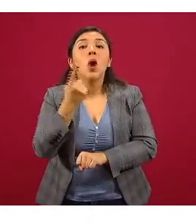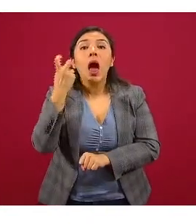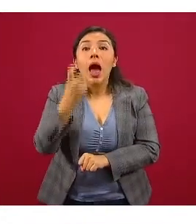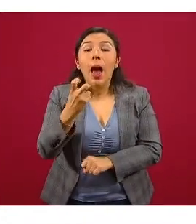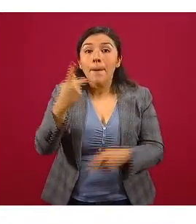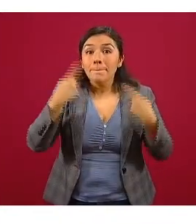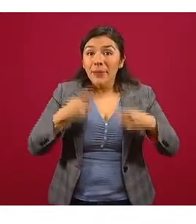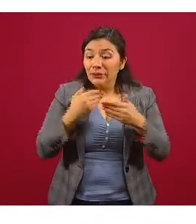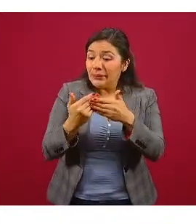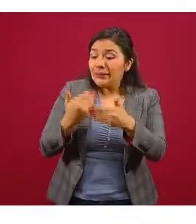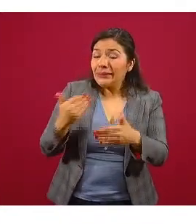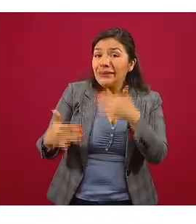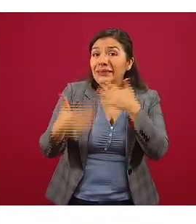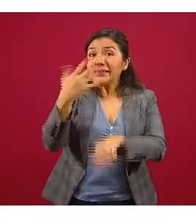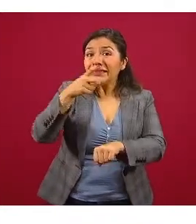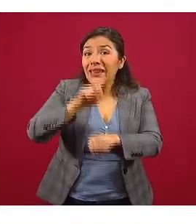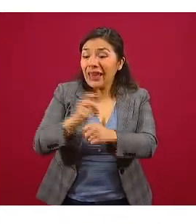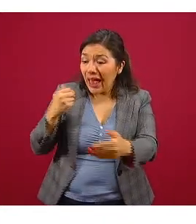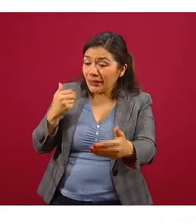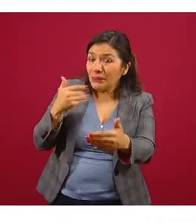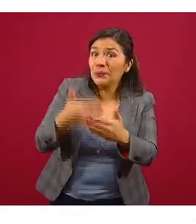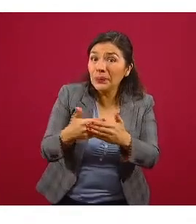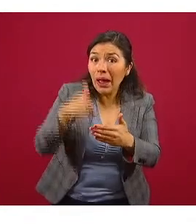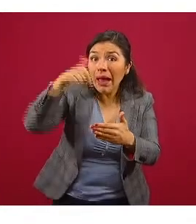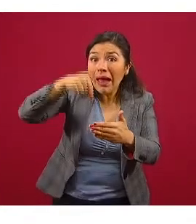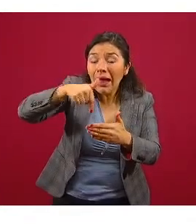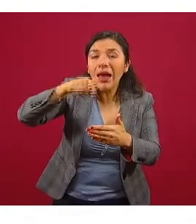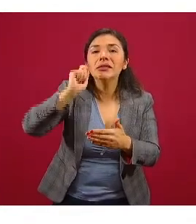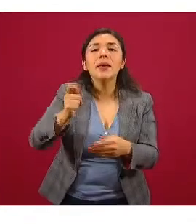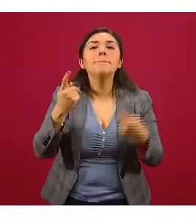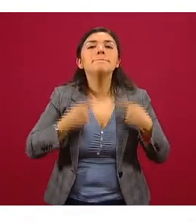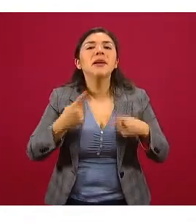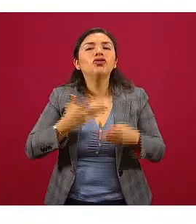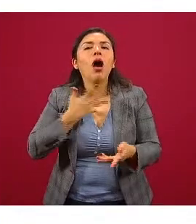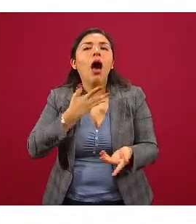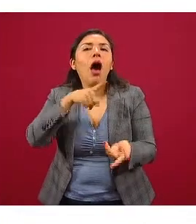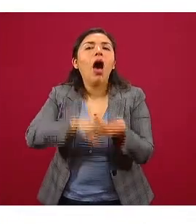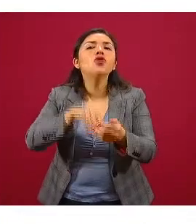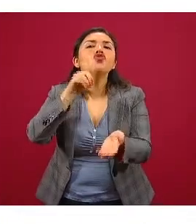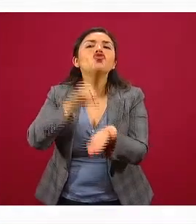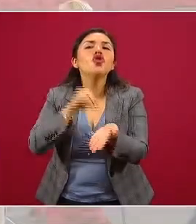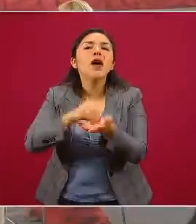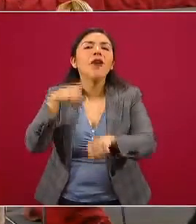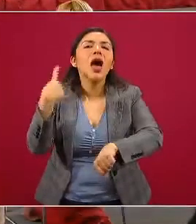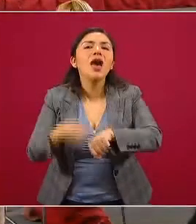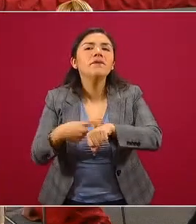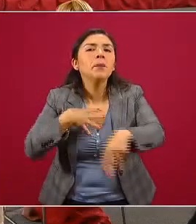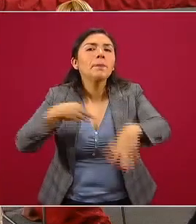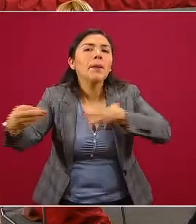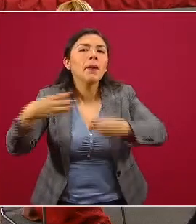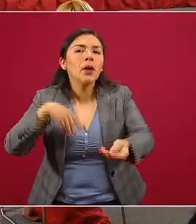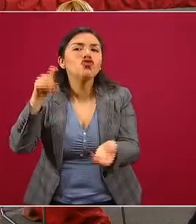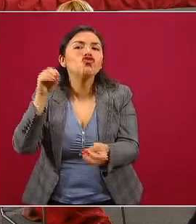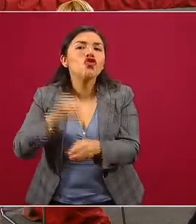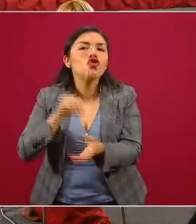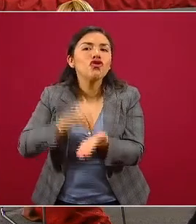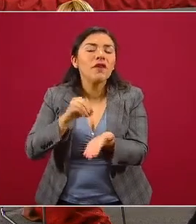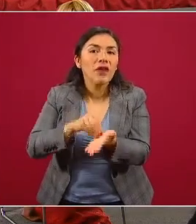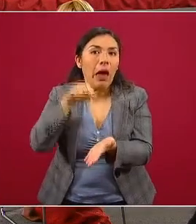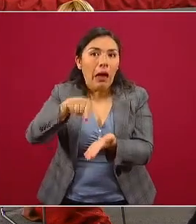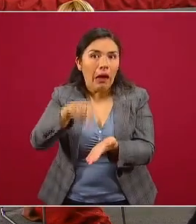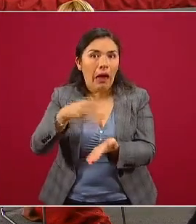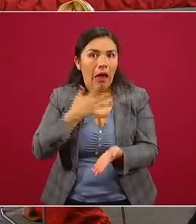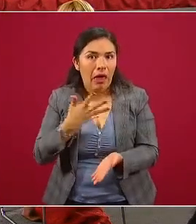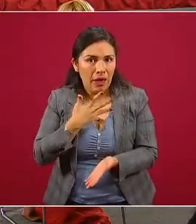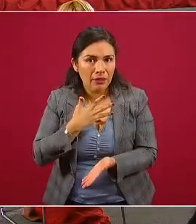las personas que enfermaron en los últimos 15 días son las personas que tienen enfermedad activa, representan el impulso de la